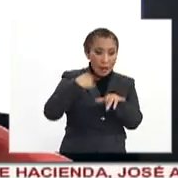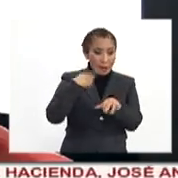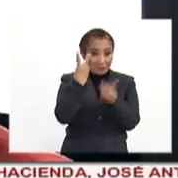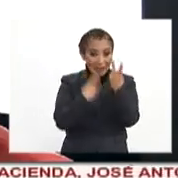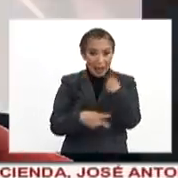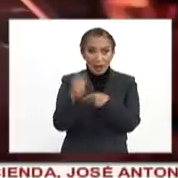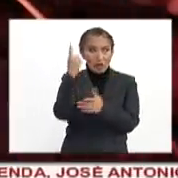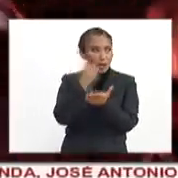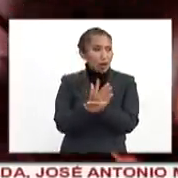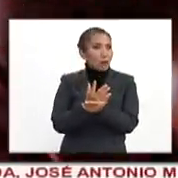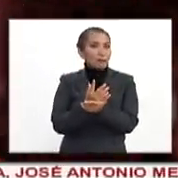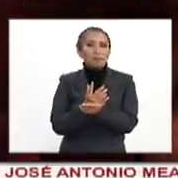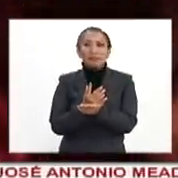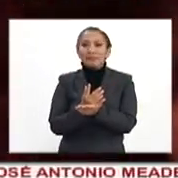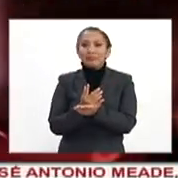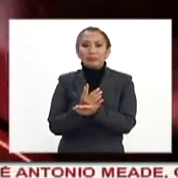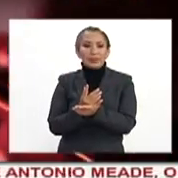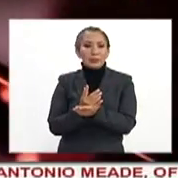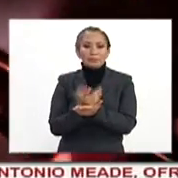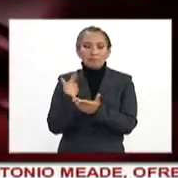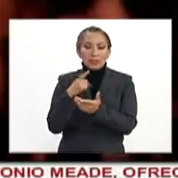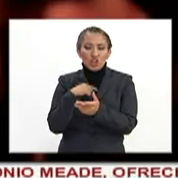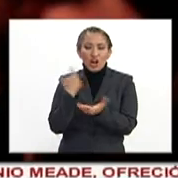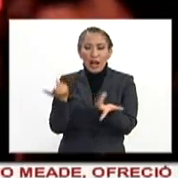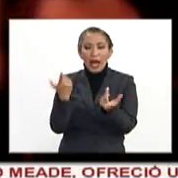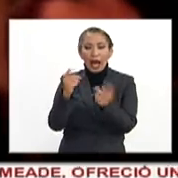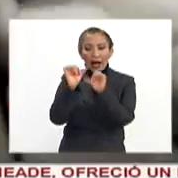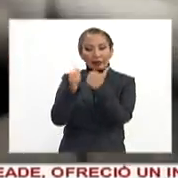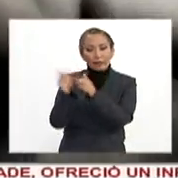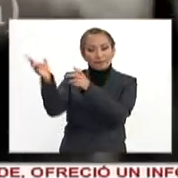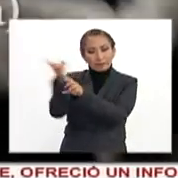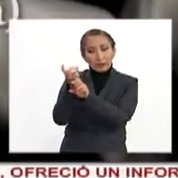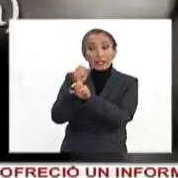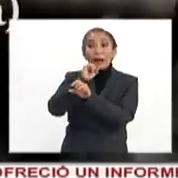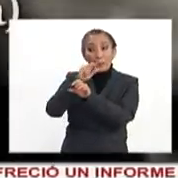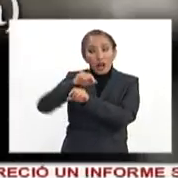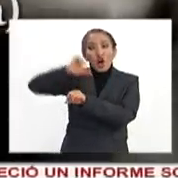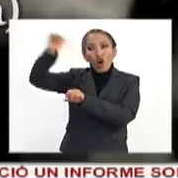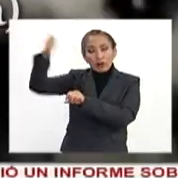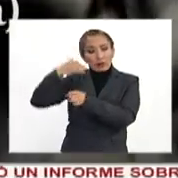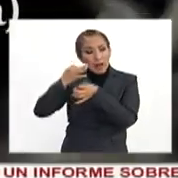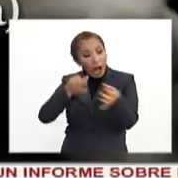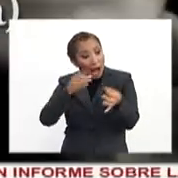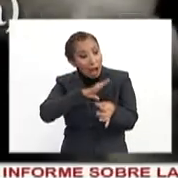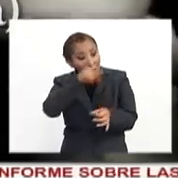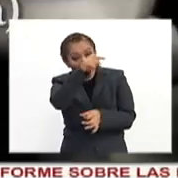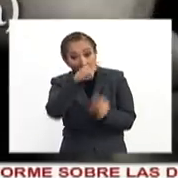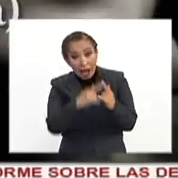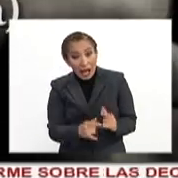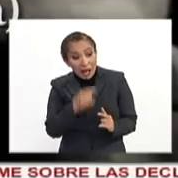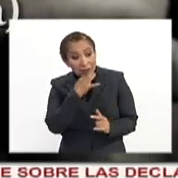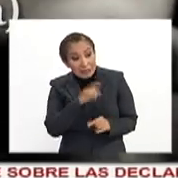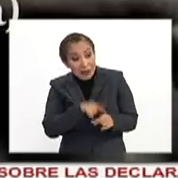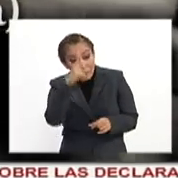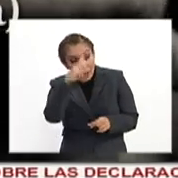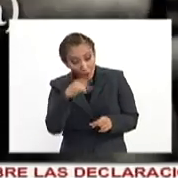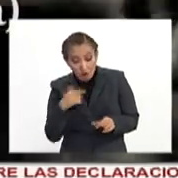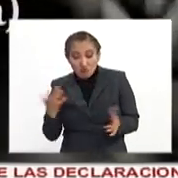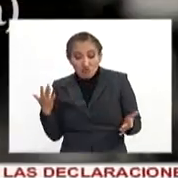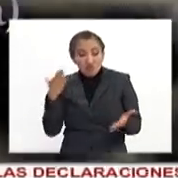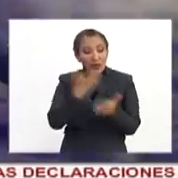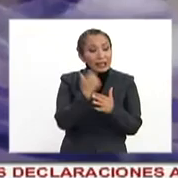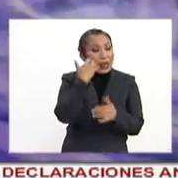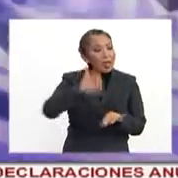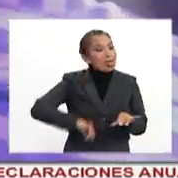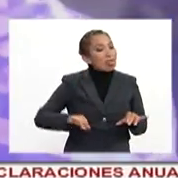vienen pues digamos, las presentaciones artísticas, sino que también viene gente interesada en generar